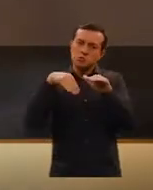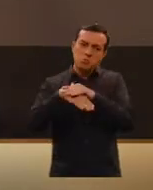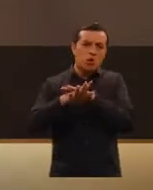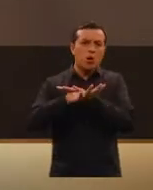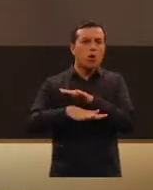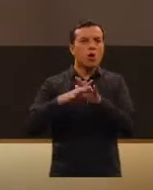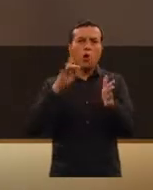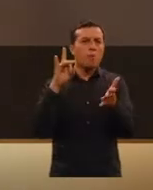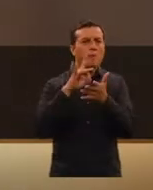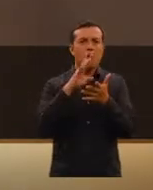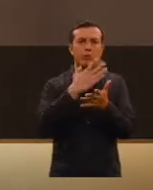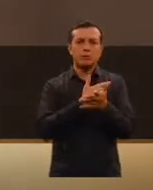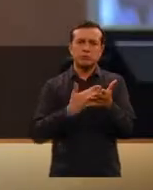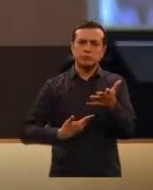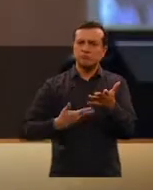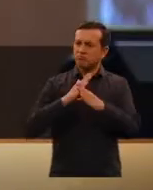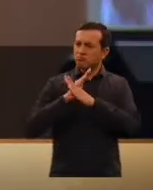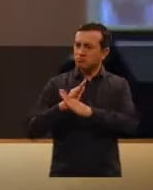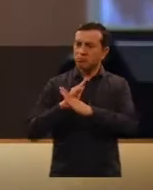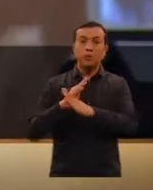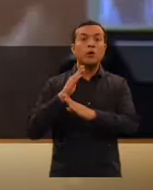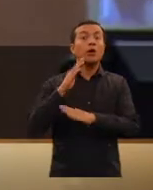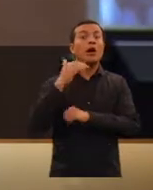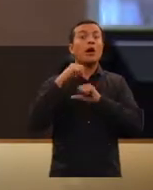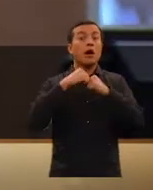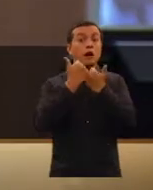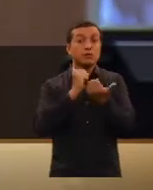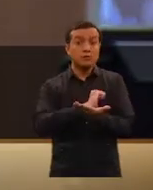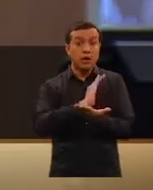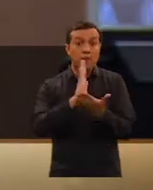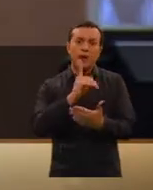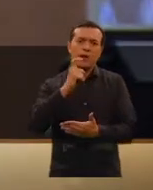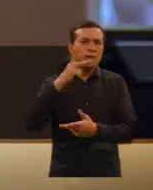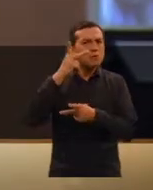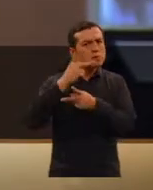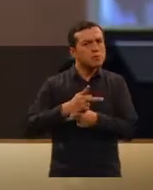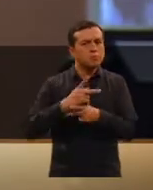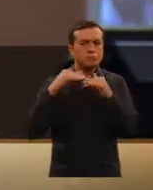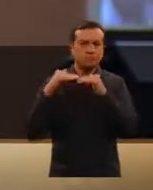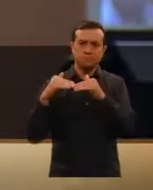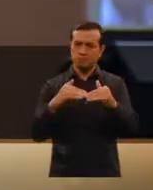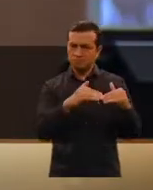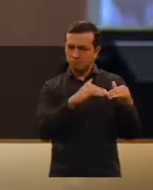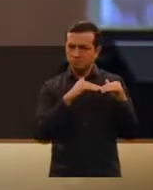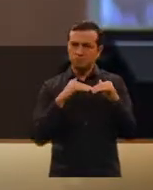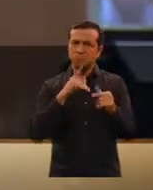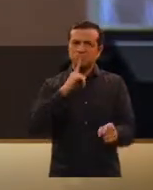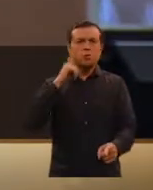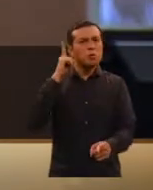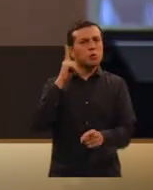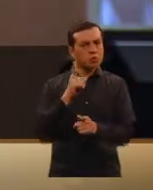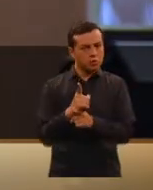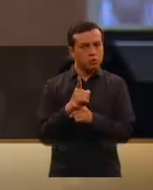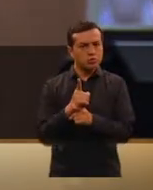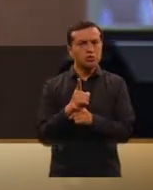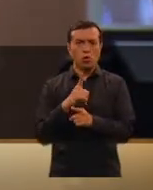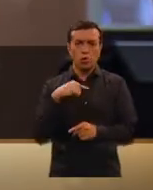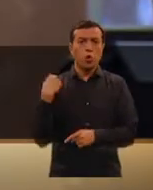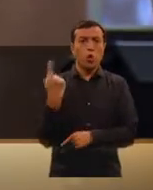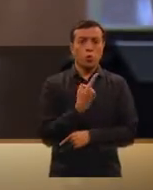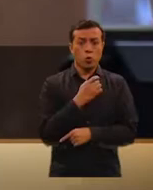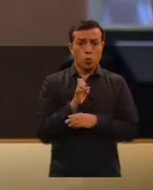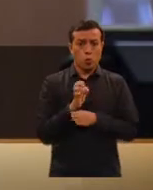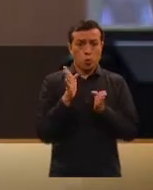y generar un golpe de Estado. La Asamblea tiene que blindar la democracia. Y por eso